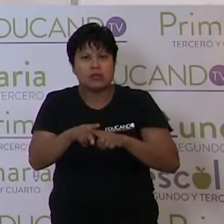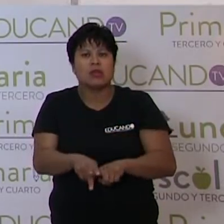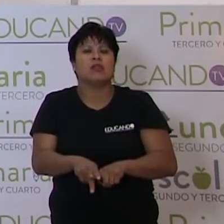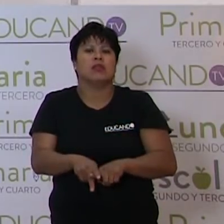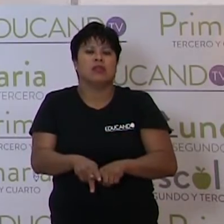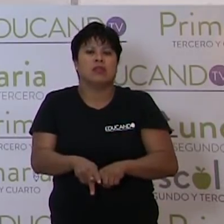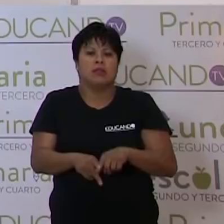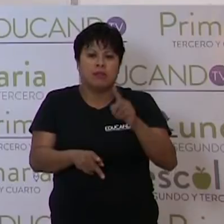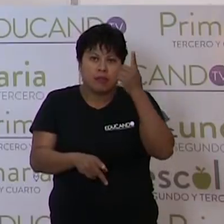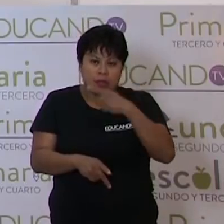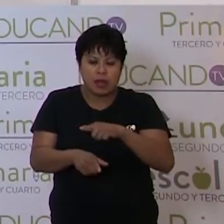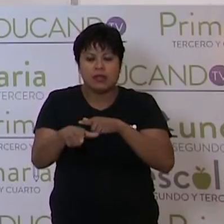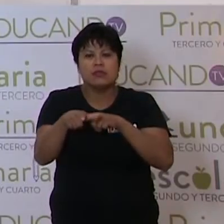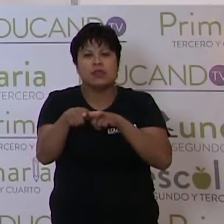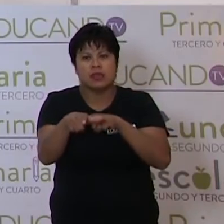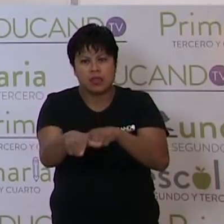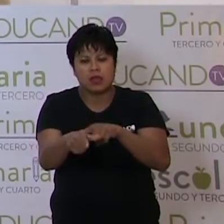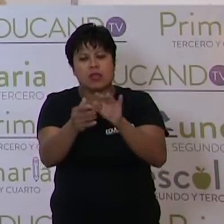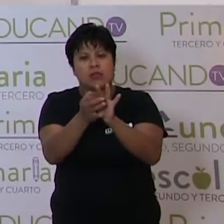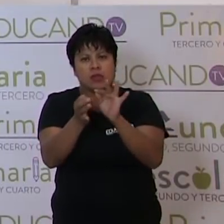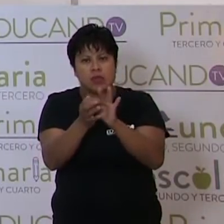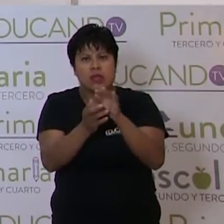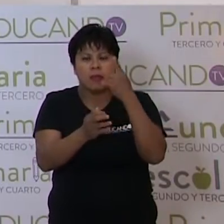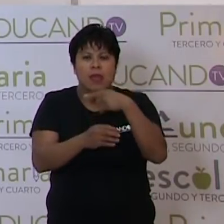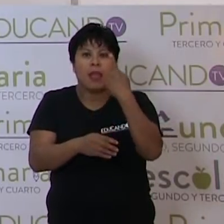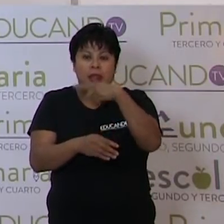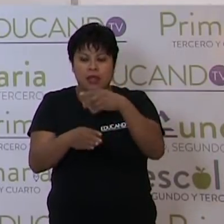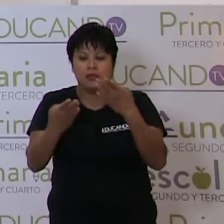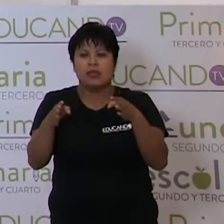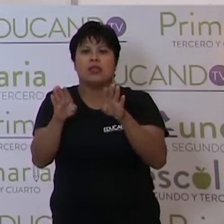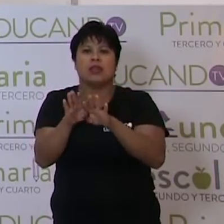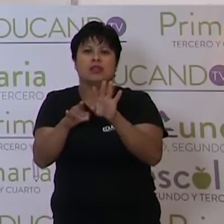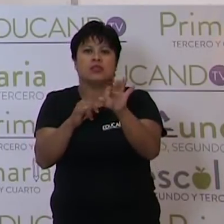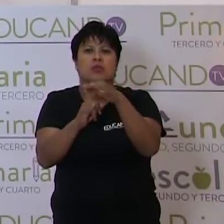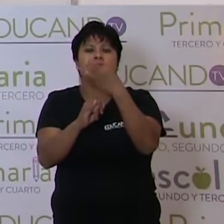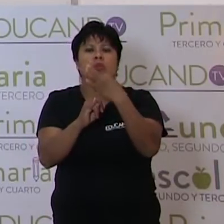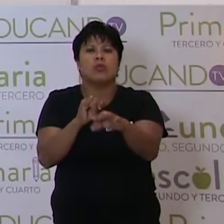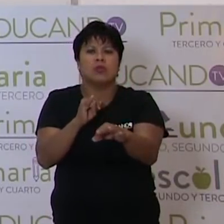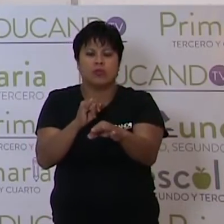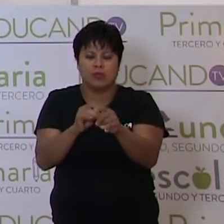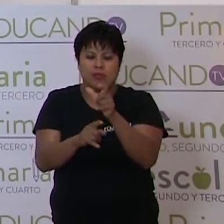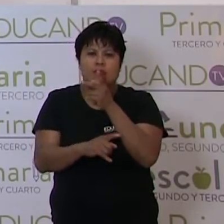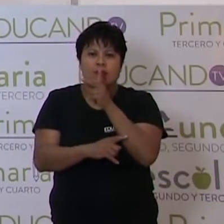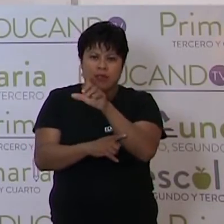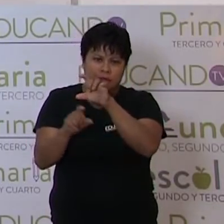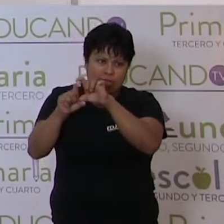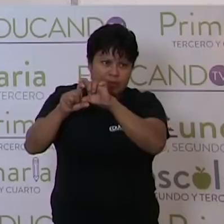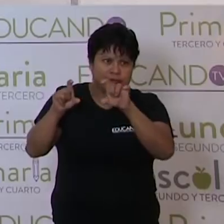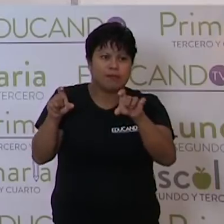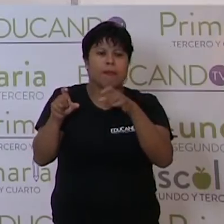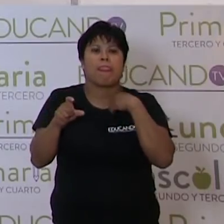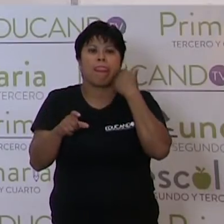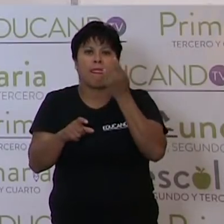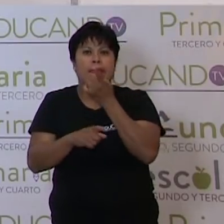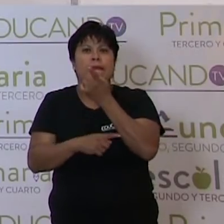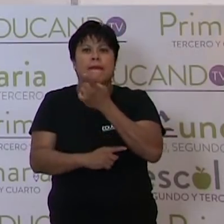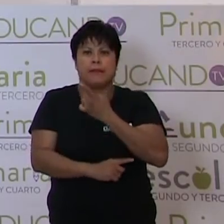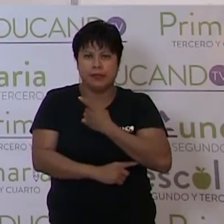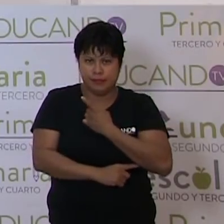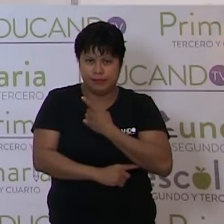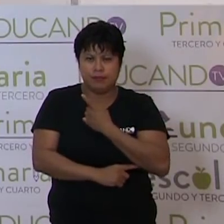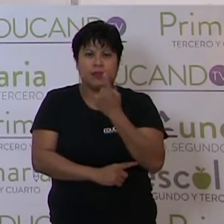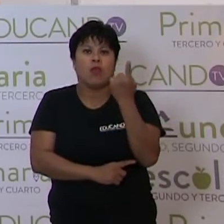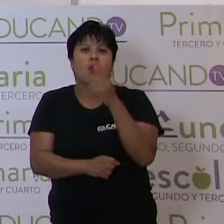contar, para continuar contando y para cerrar su último párrafo. Quiero que me digan,